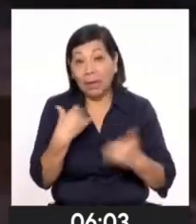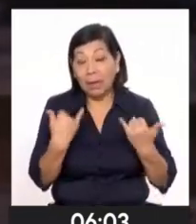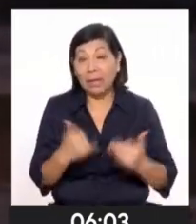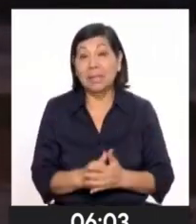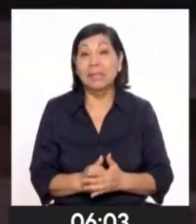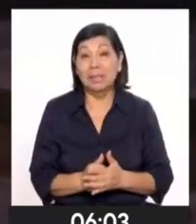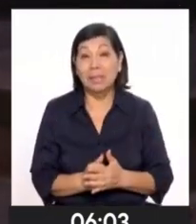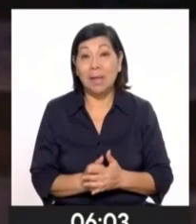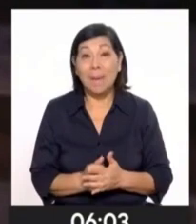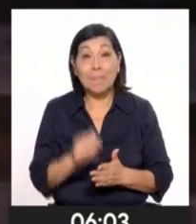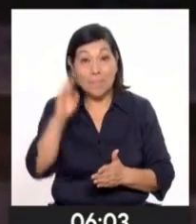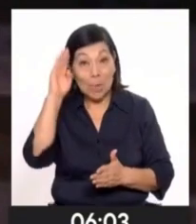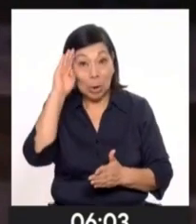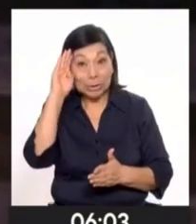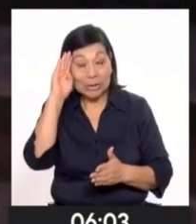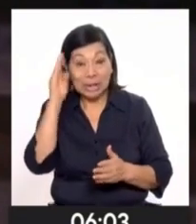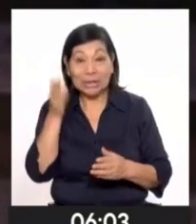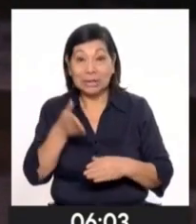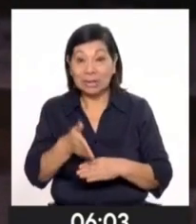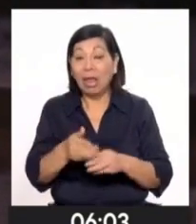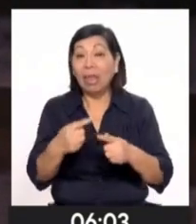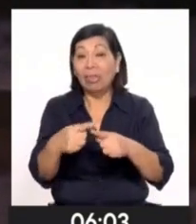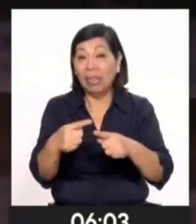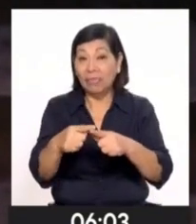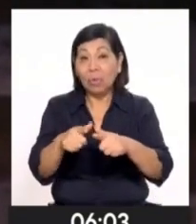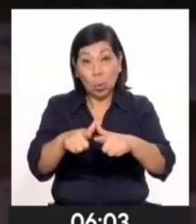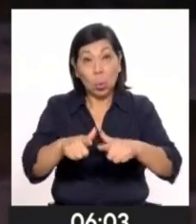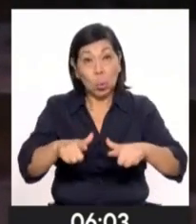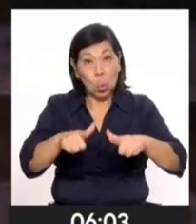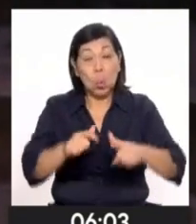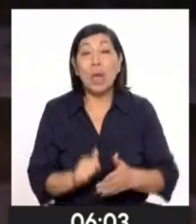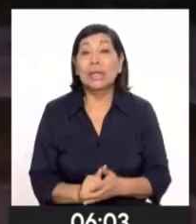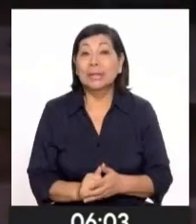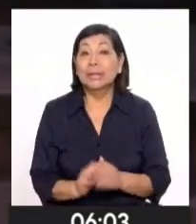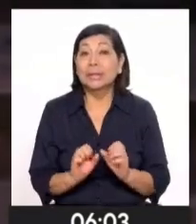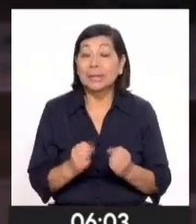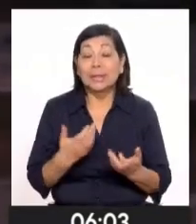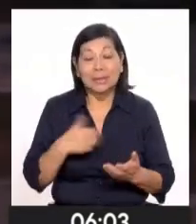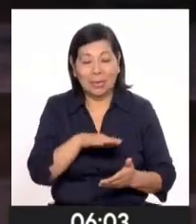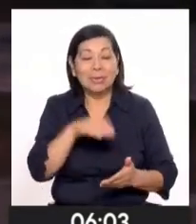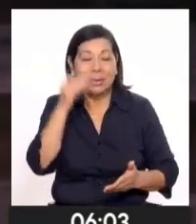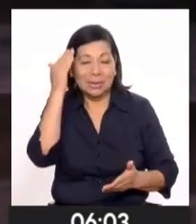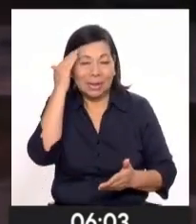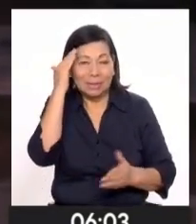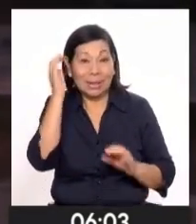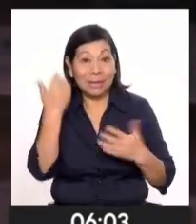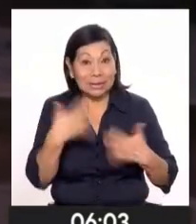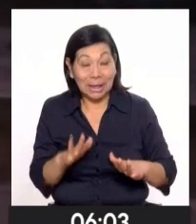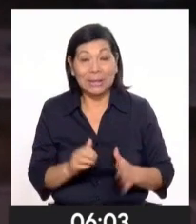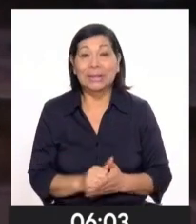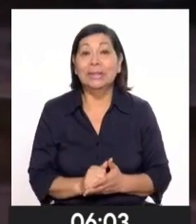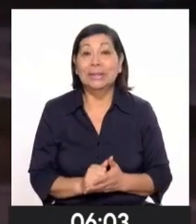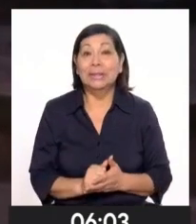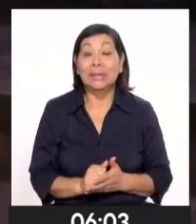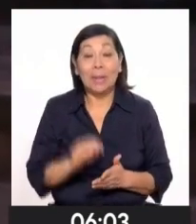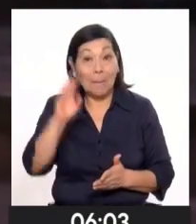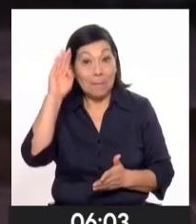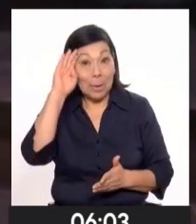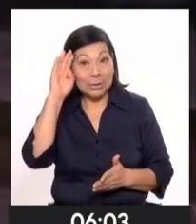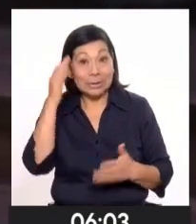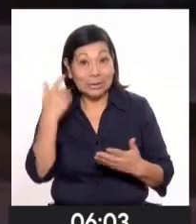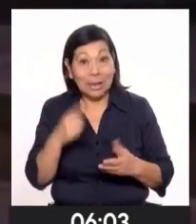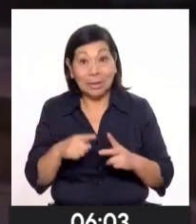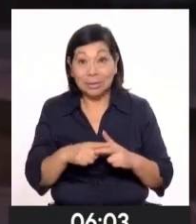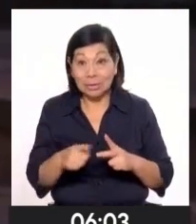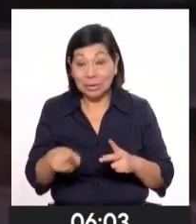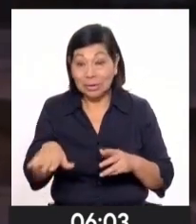mega operativo se viene realizando en diferentes partes del país. Sabemos también que una vez que la policía